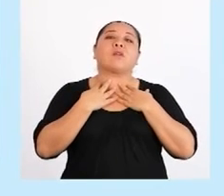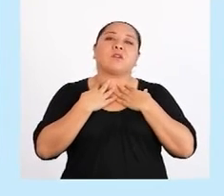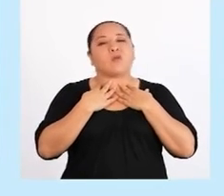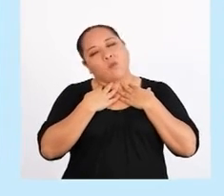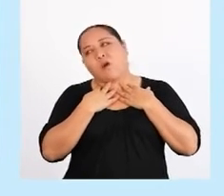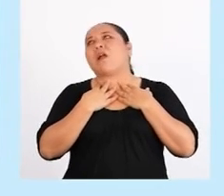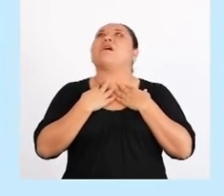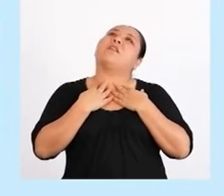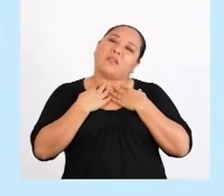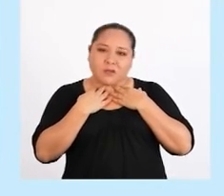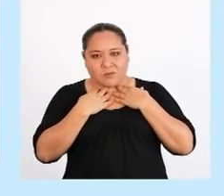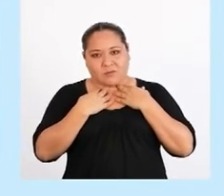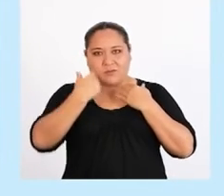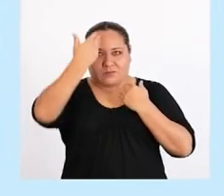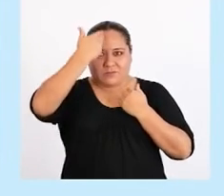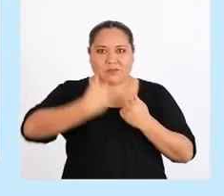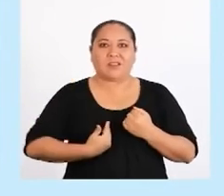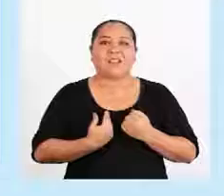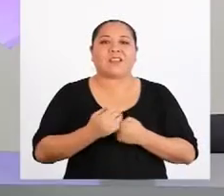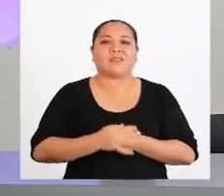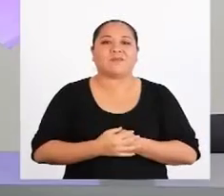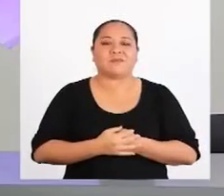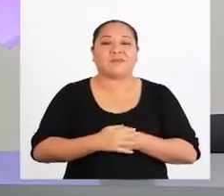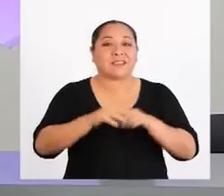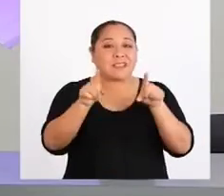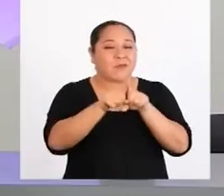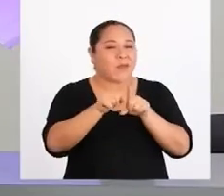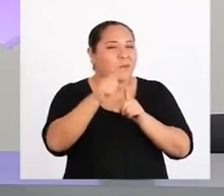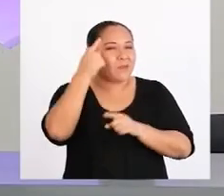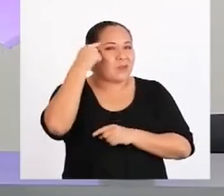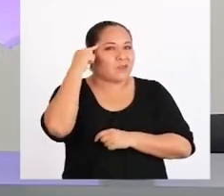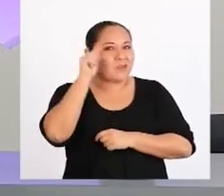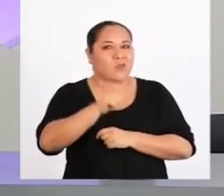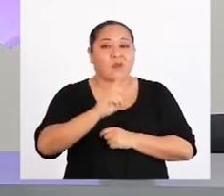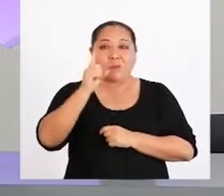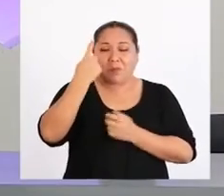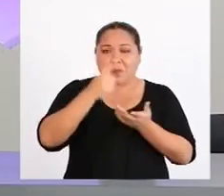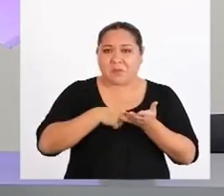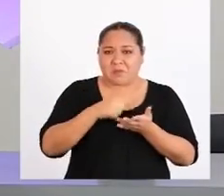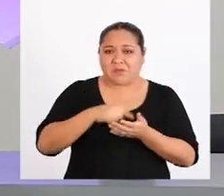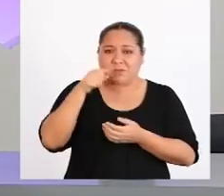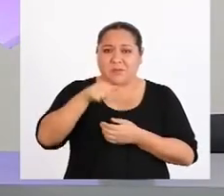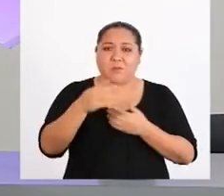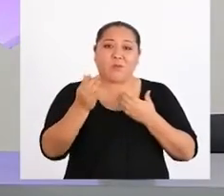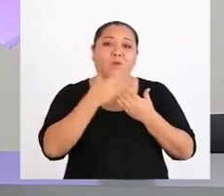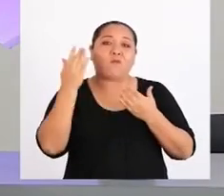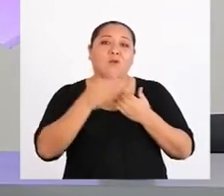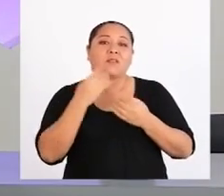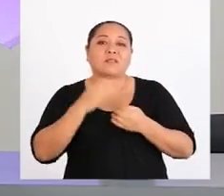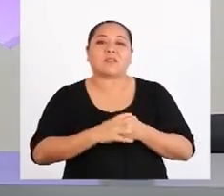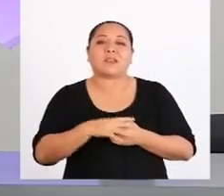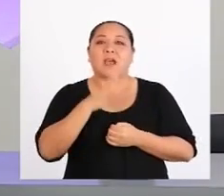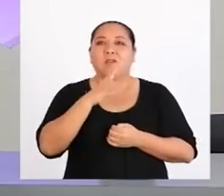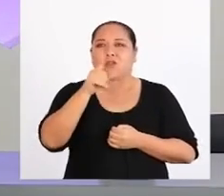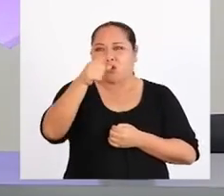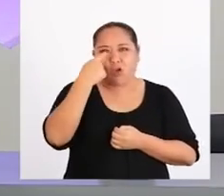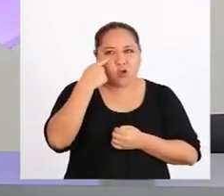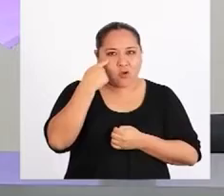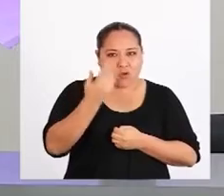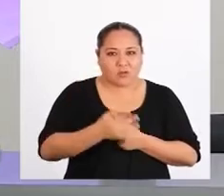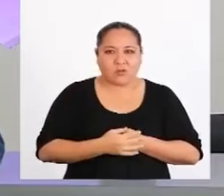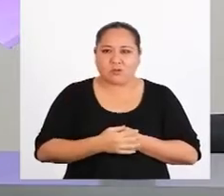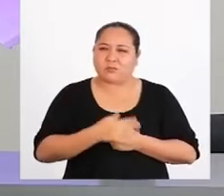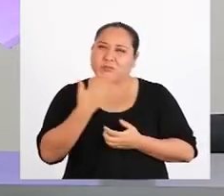Dale unas vueltitas para que se alinee con tu columna. También creo que para una primera vez va a ser más fácil si hablas de algo que